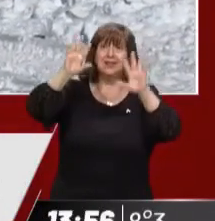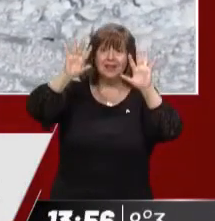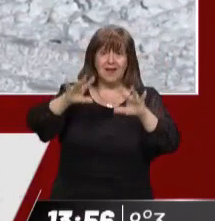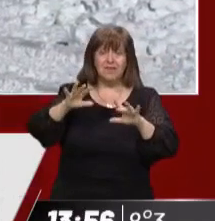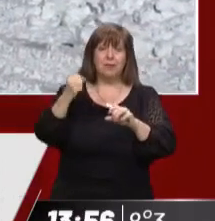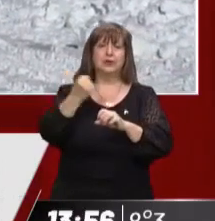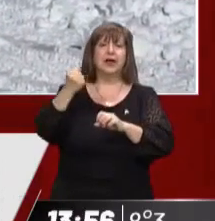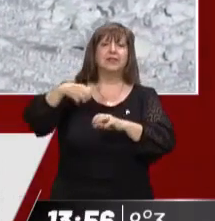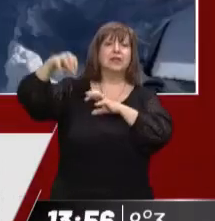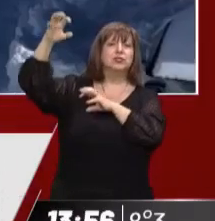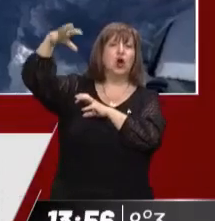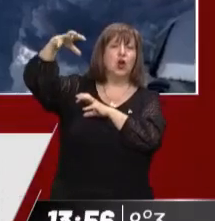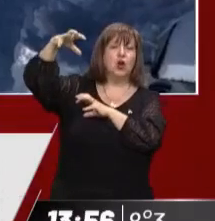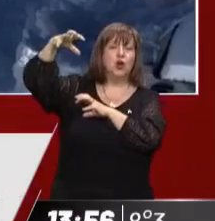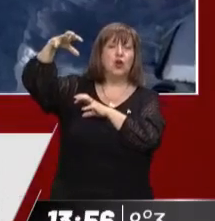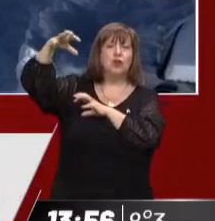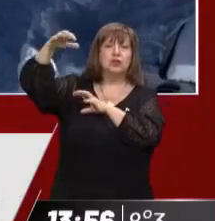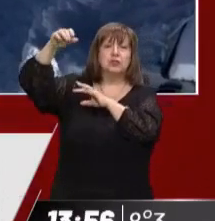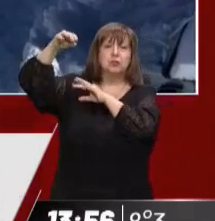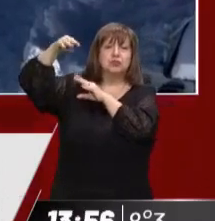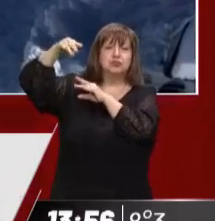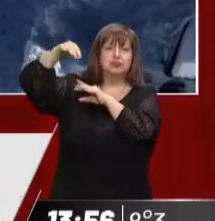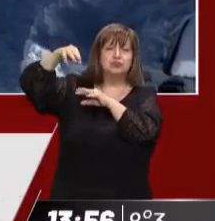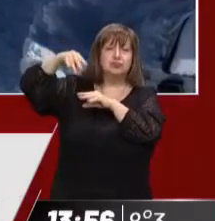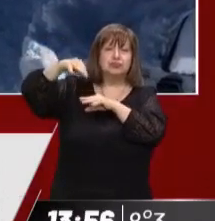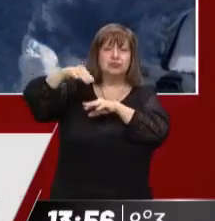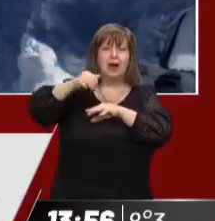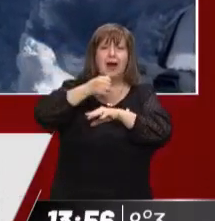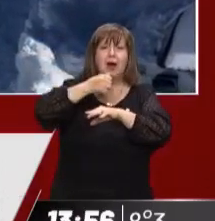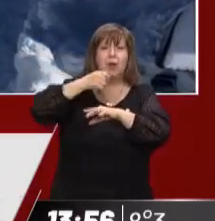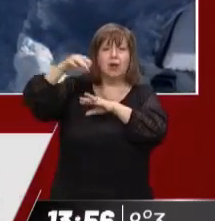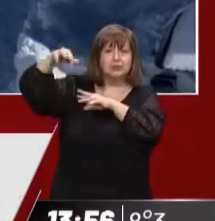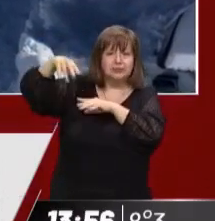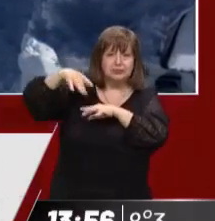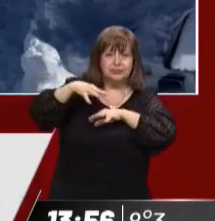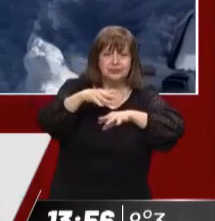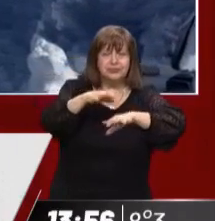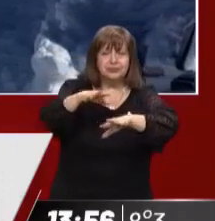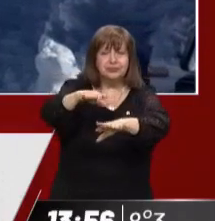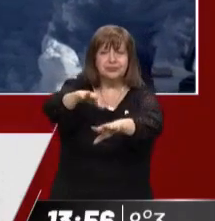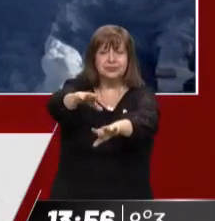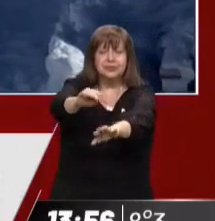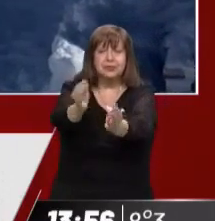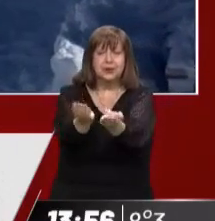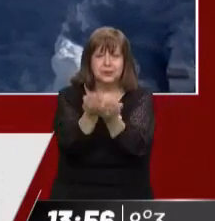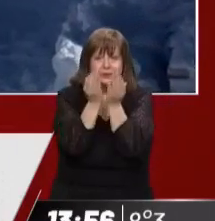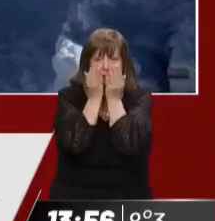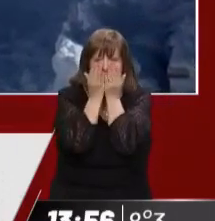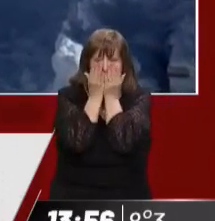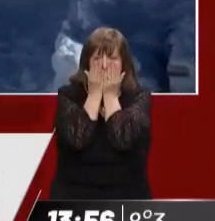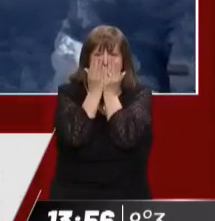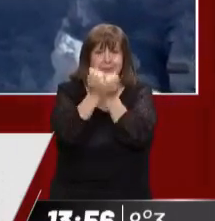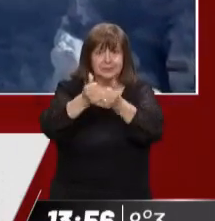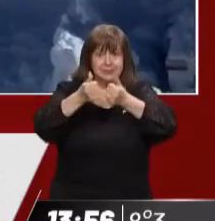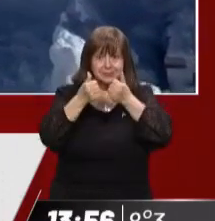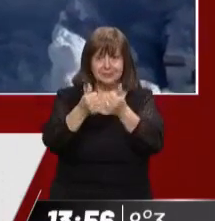se nos va inmediatamente. José, ¿qué temperatura afuera? El otro día te preguntaba allí adentro del complejo, pero ¿qué temperatura tienen ahora allí